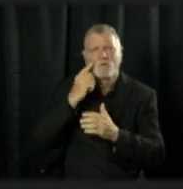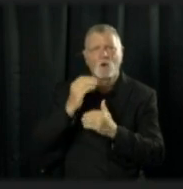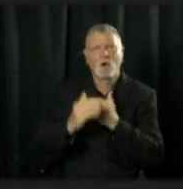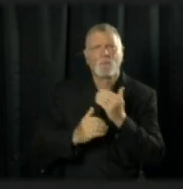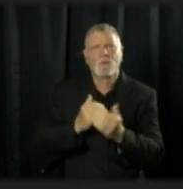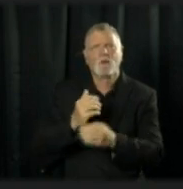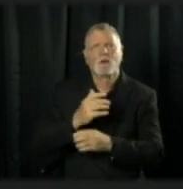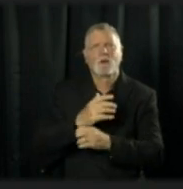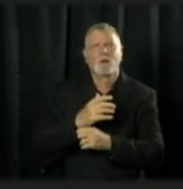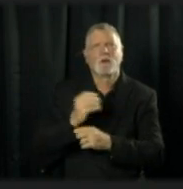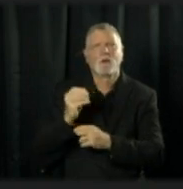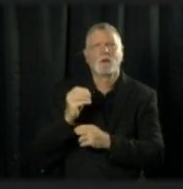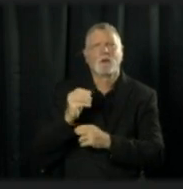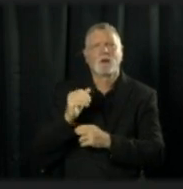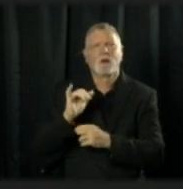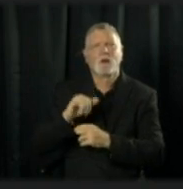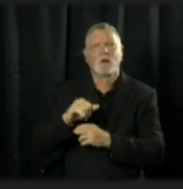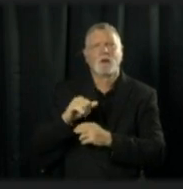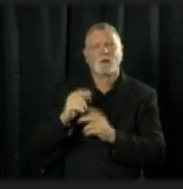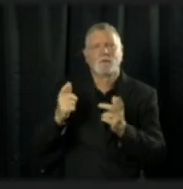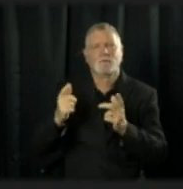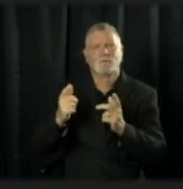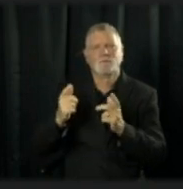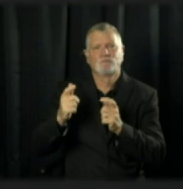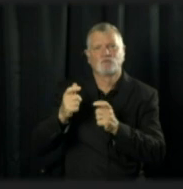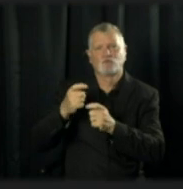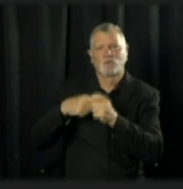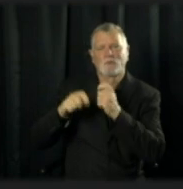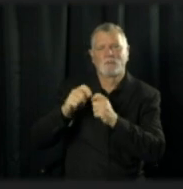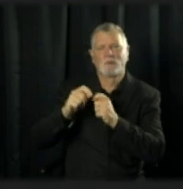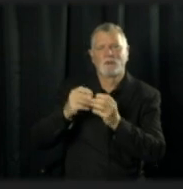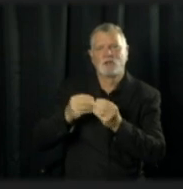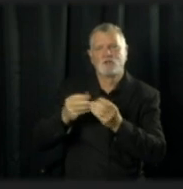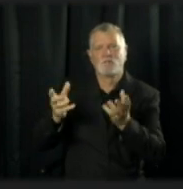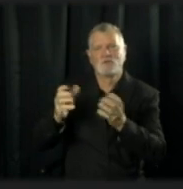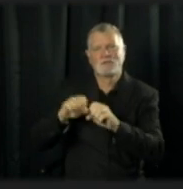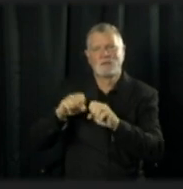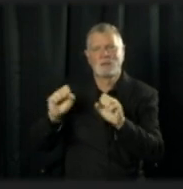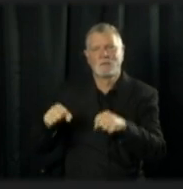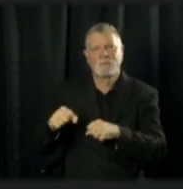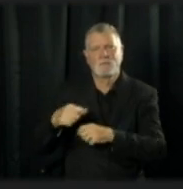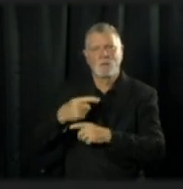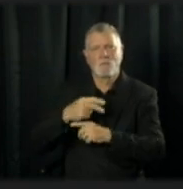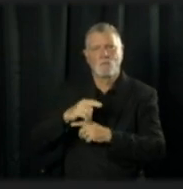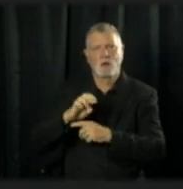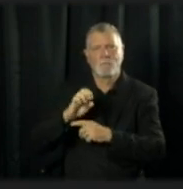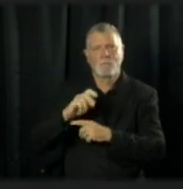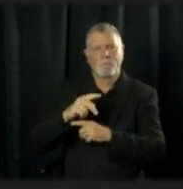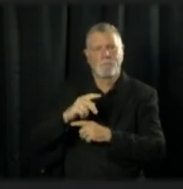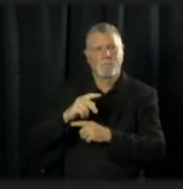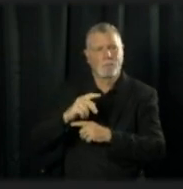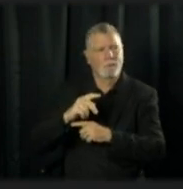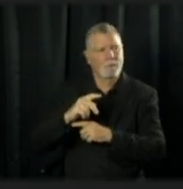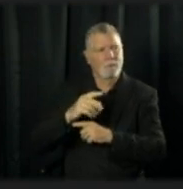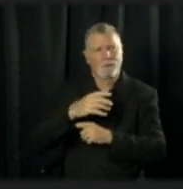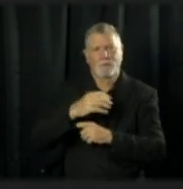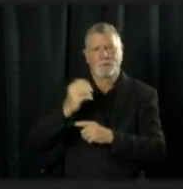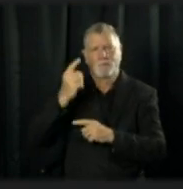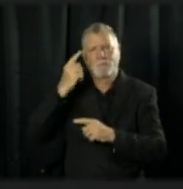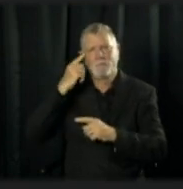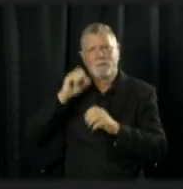para los principios para operar la transmisión y distribución. No tiene